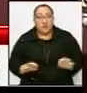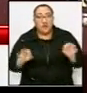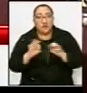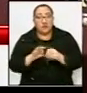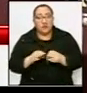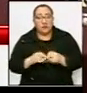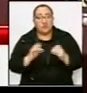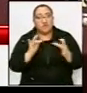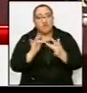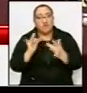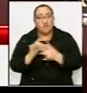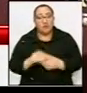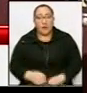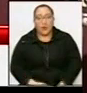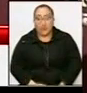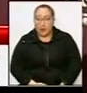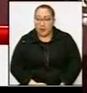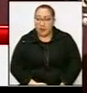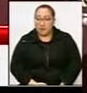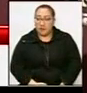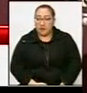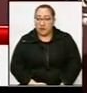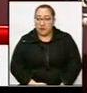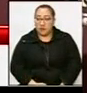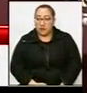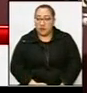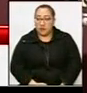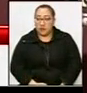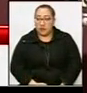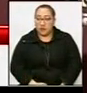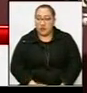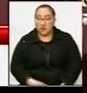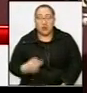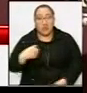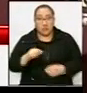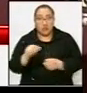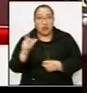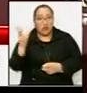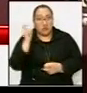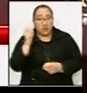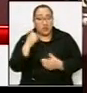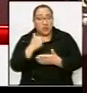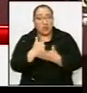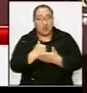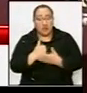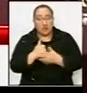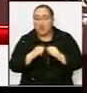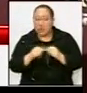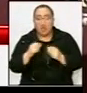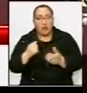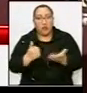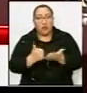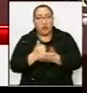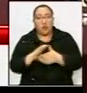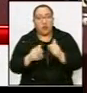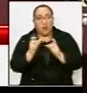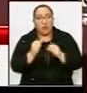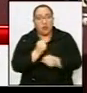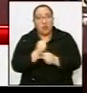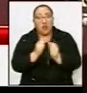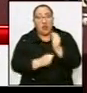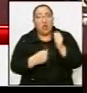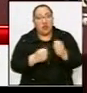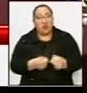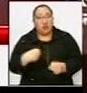ministro, en contacto, que sigamos escuchándonos, sigamos ayudando al desarrollo del hermano agricultor. El